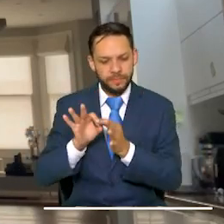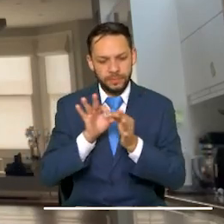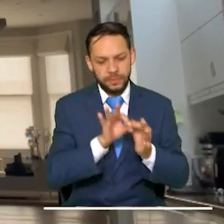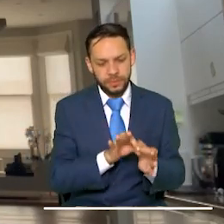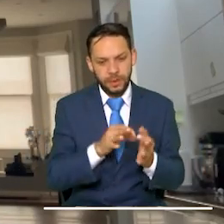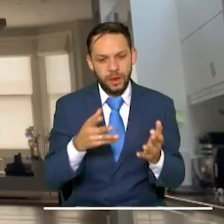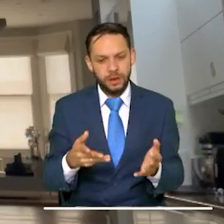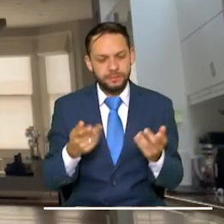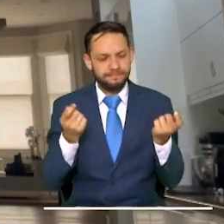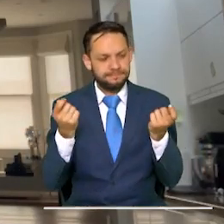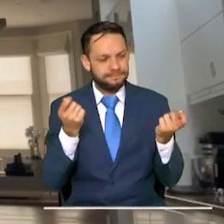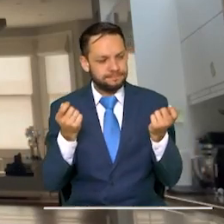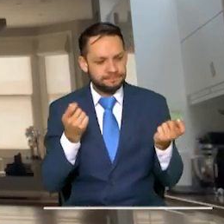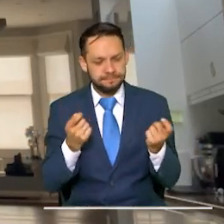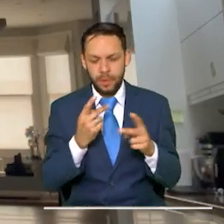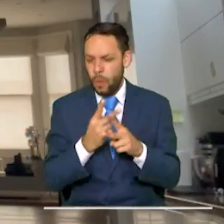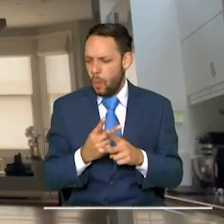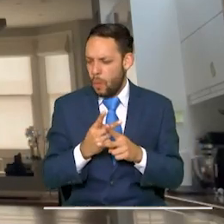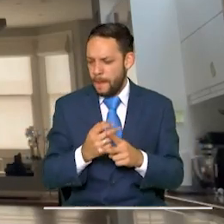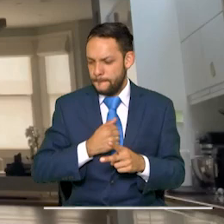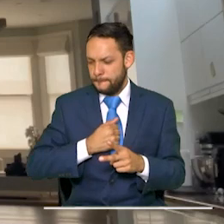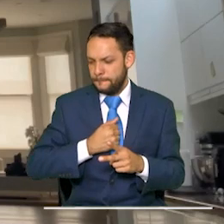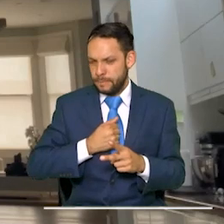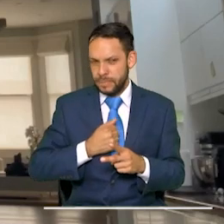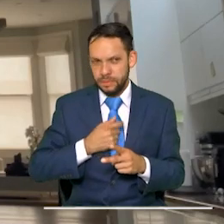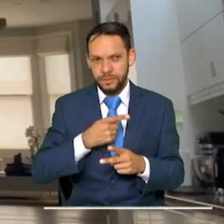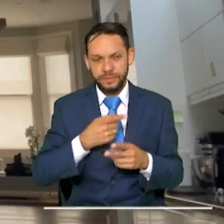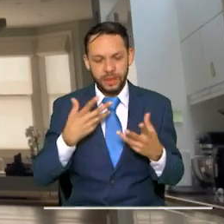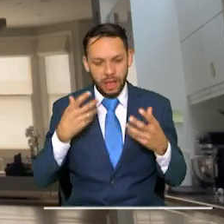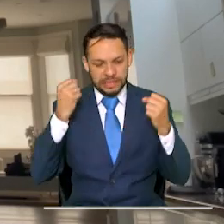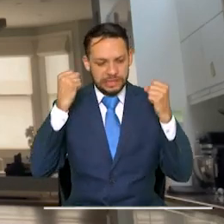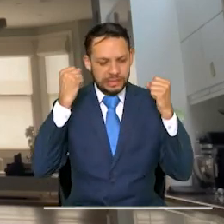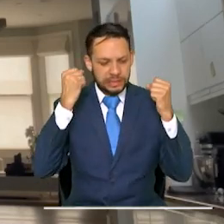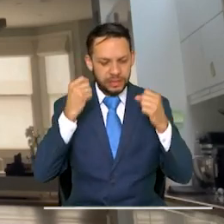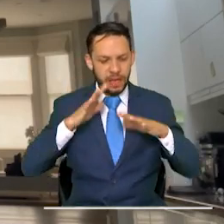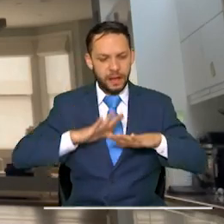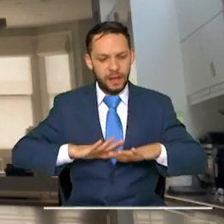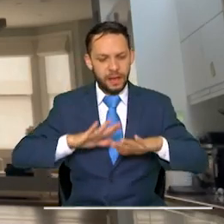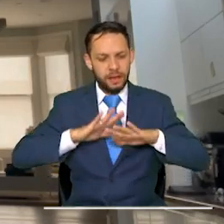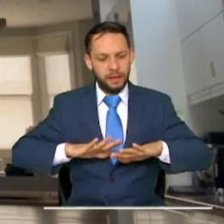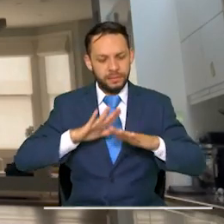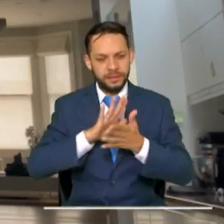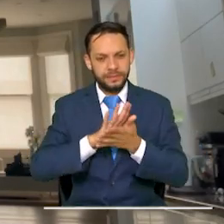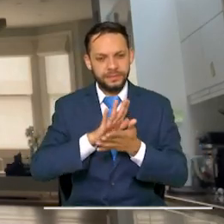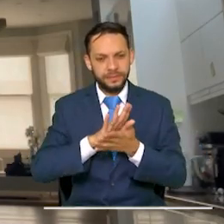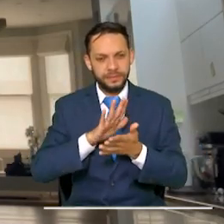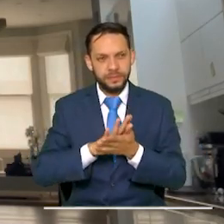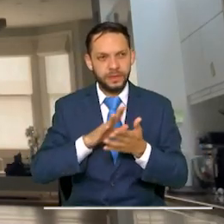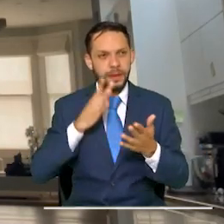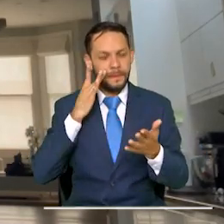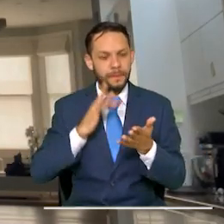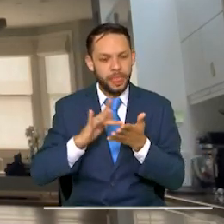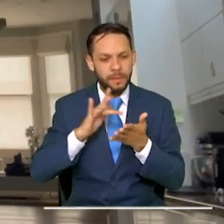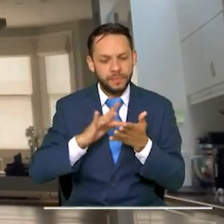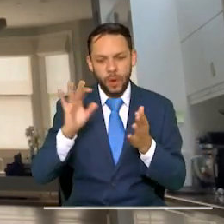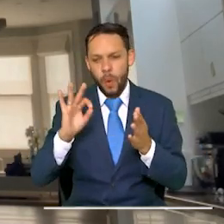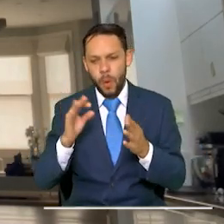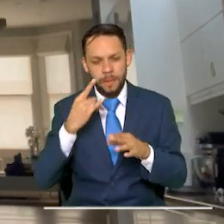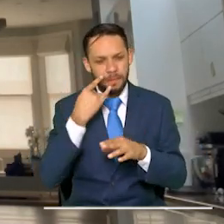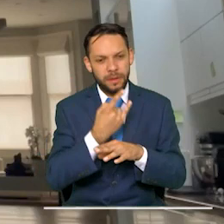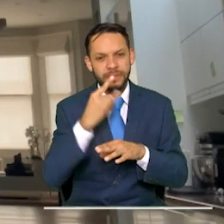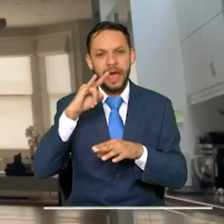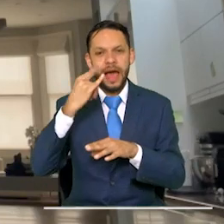cuenta que cada vez son más las personas con ansiedad y depresión, secundario a que se están olvidando por caer en estas